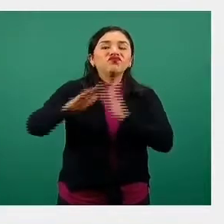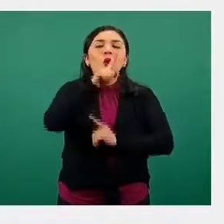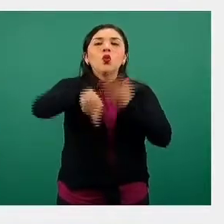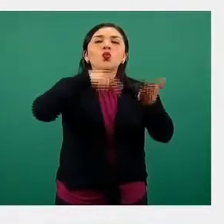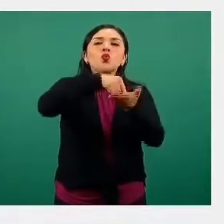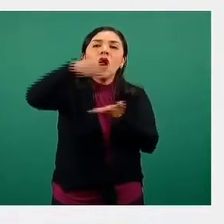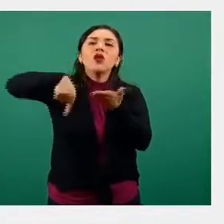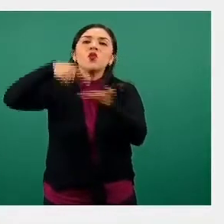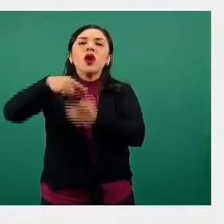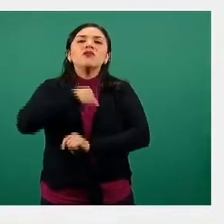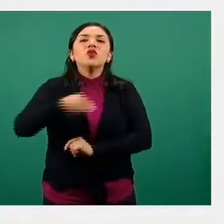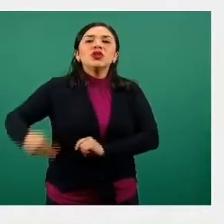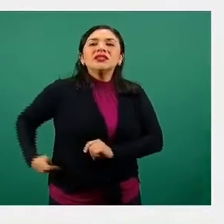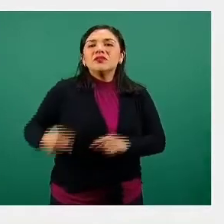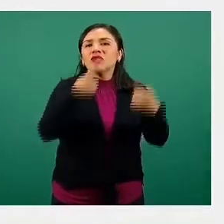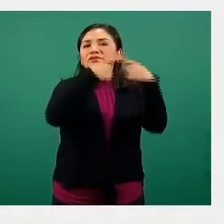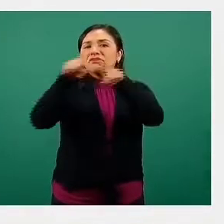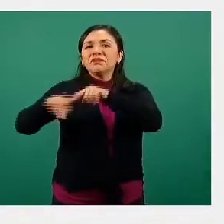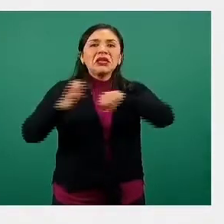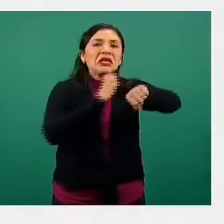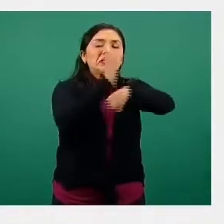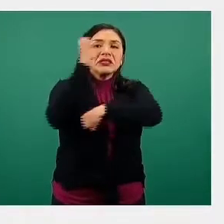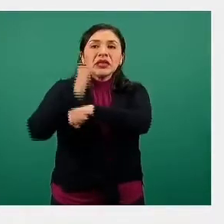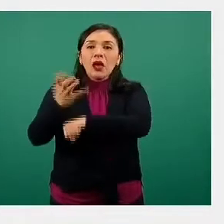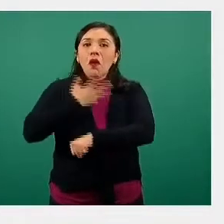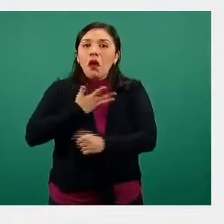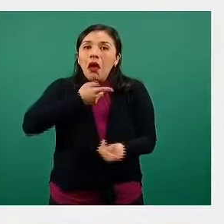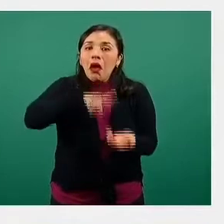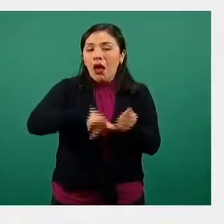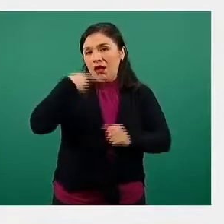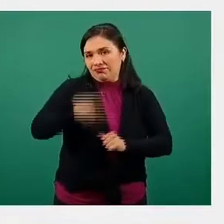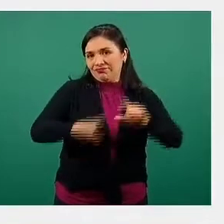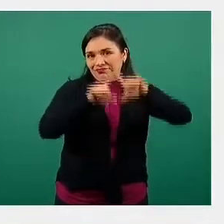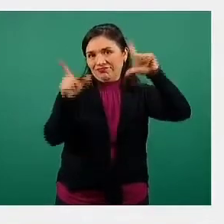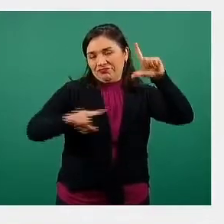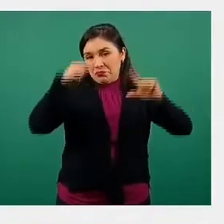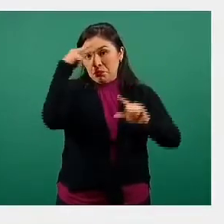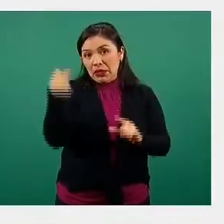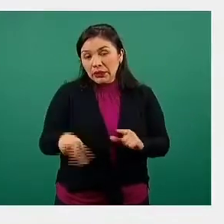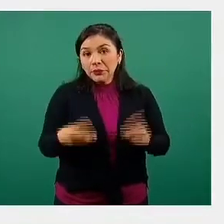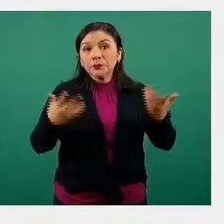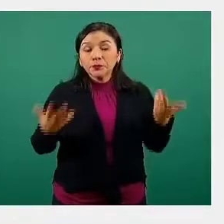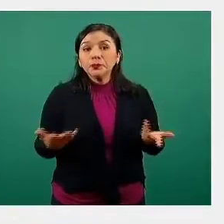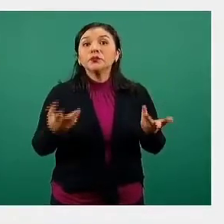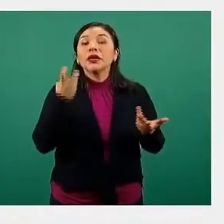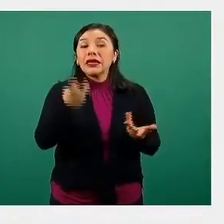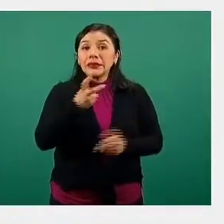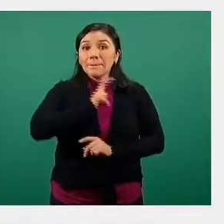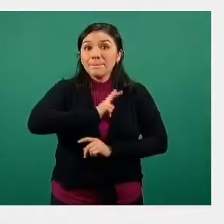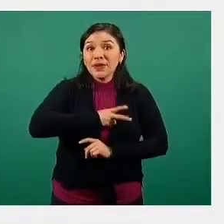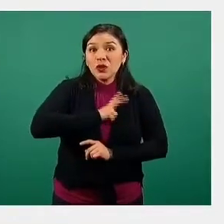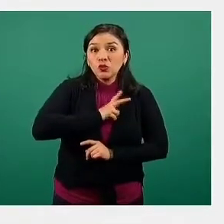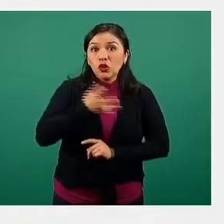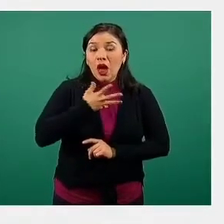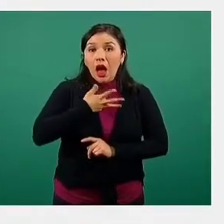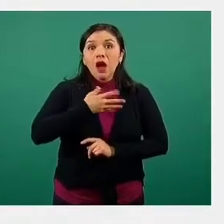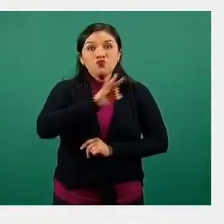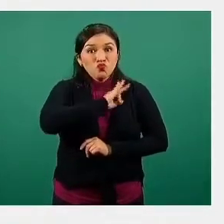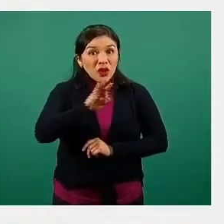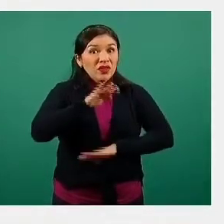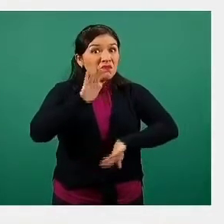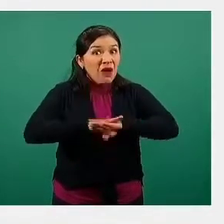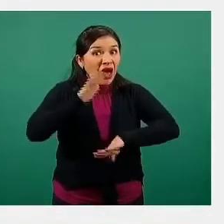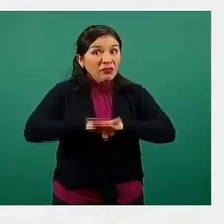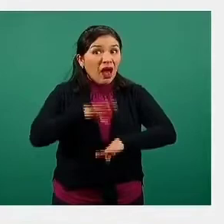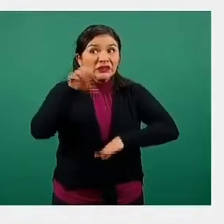de los municipios, de los estados que integran esta República Mexicana y cómo el virus está pudiendo todavía